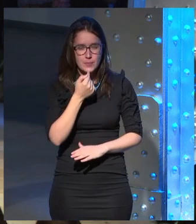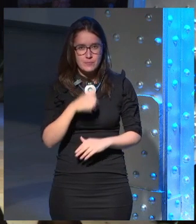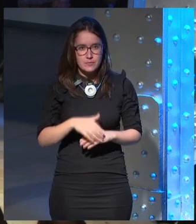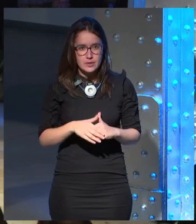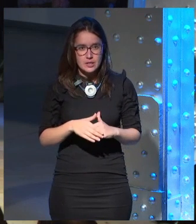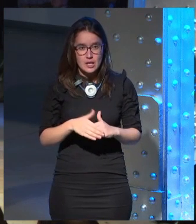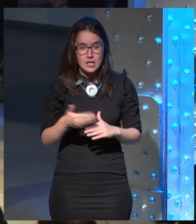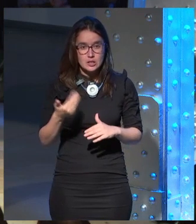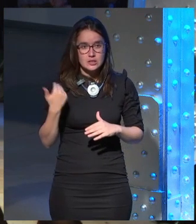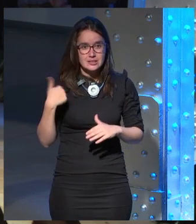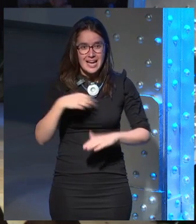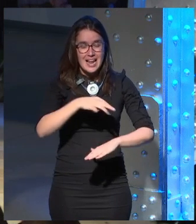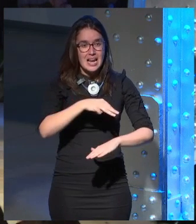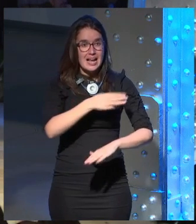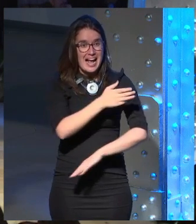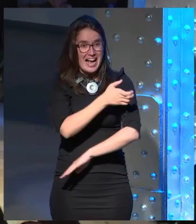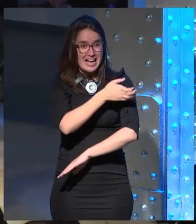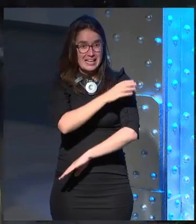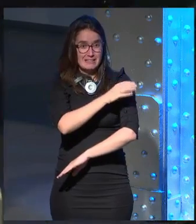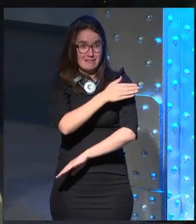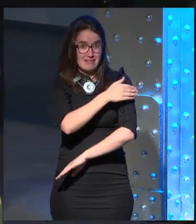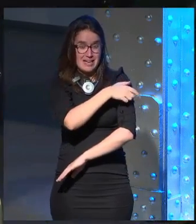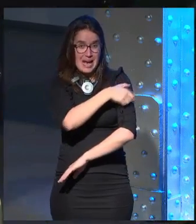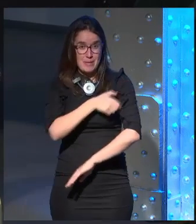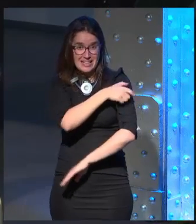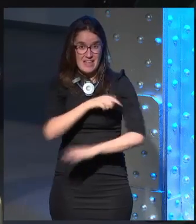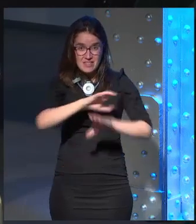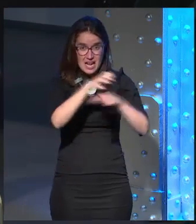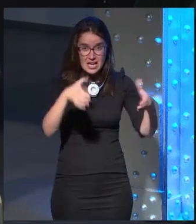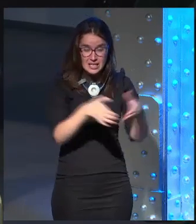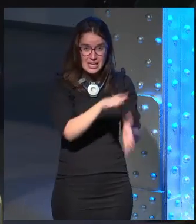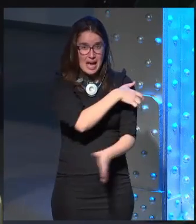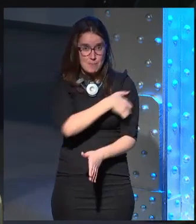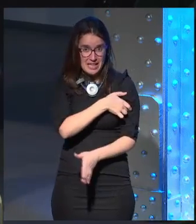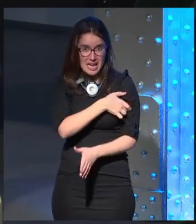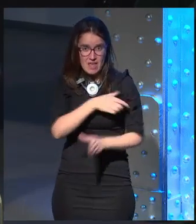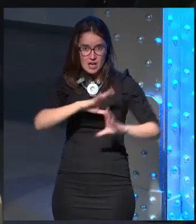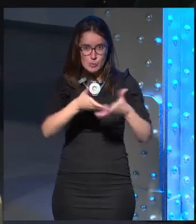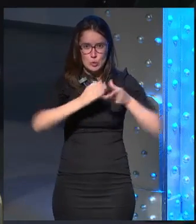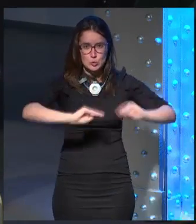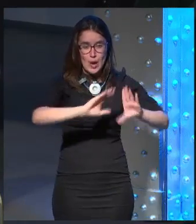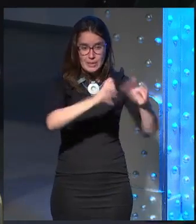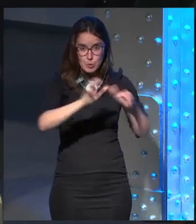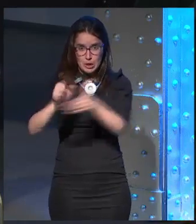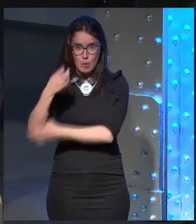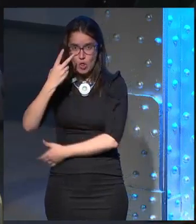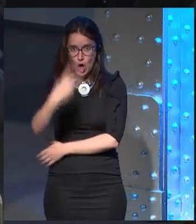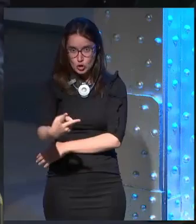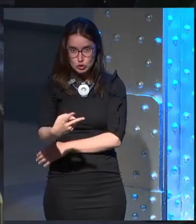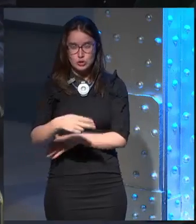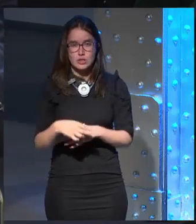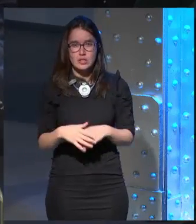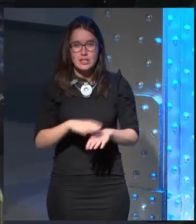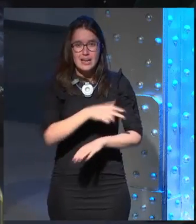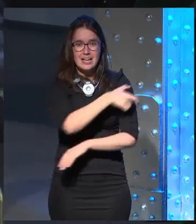que yo era el capitán del equipo, que, bueno, mi hija se había convertido en el capitán la capitana de su equipo. Había 2 equipos, y